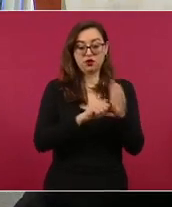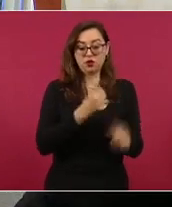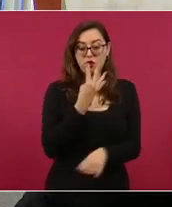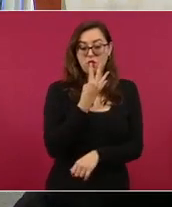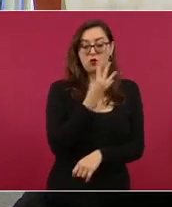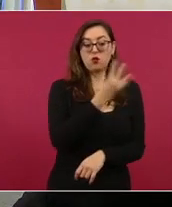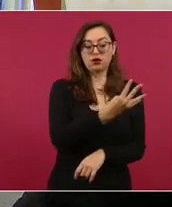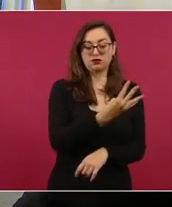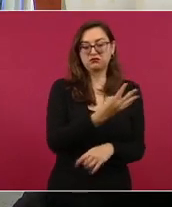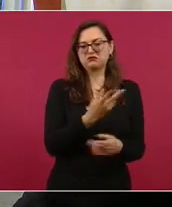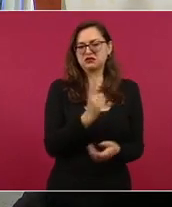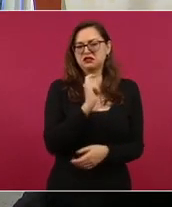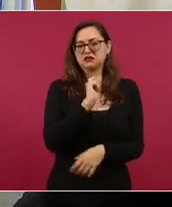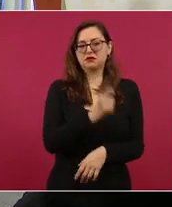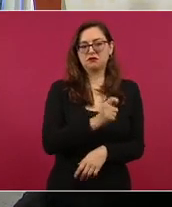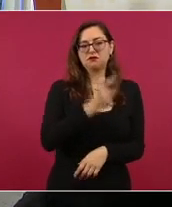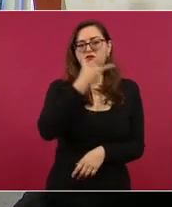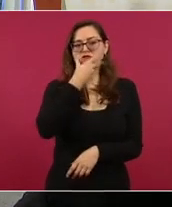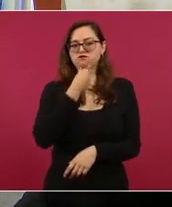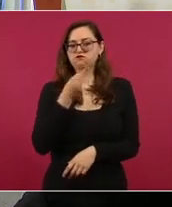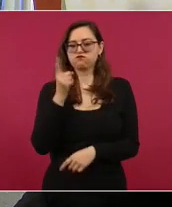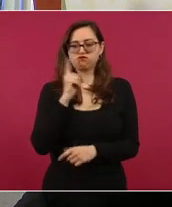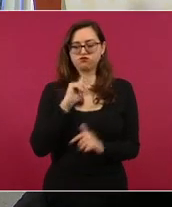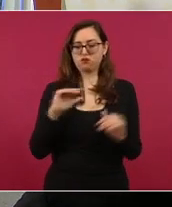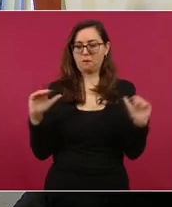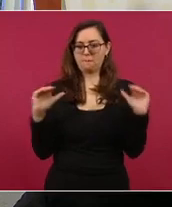iguales ante la ley.